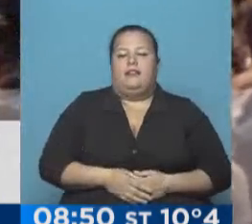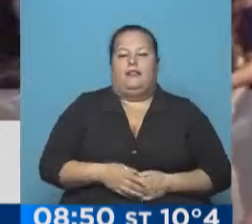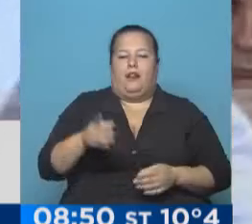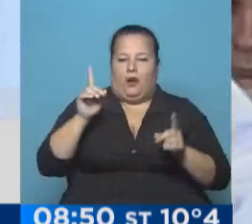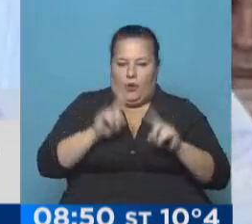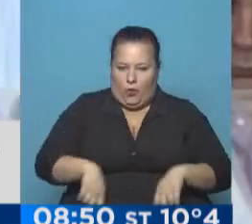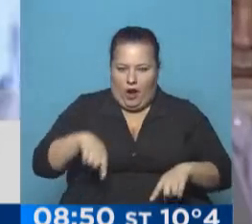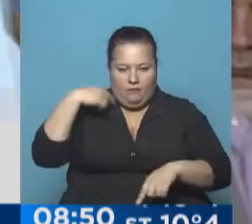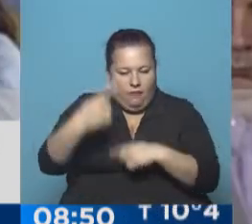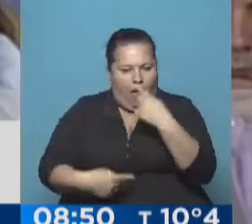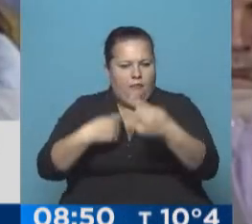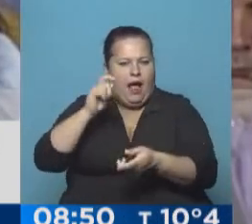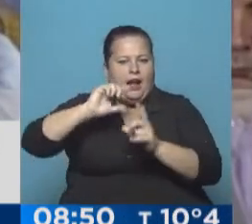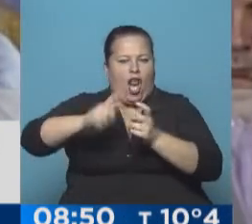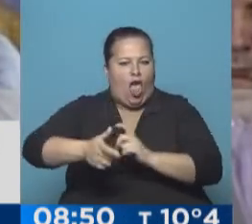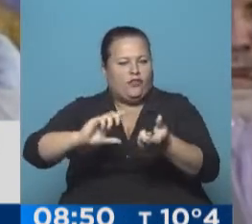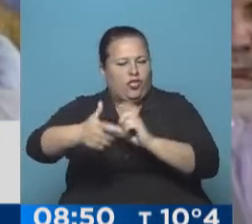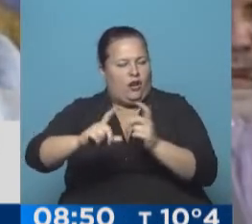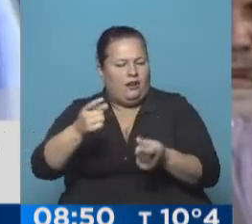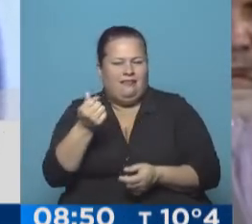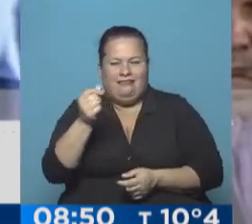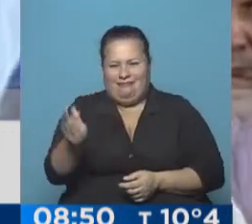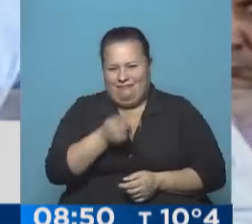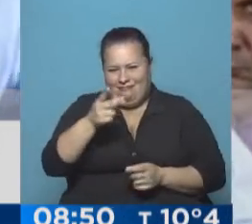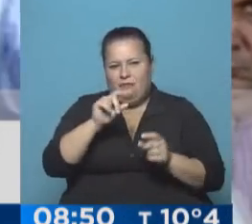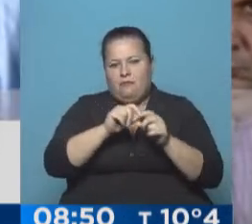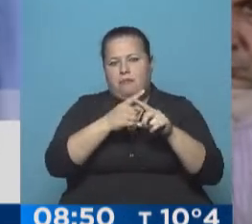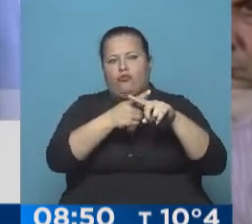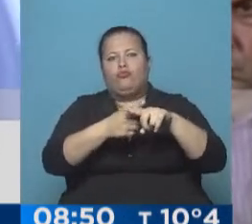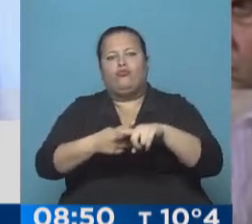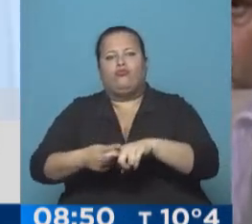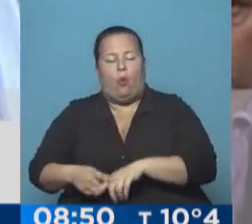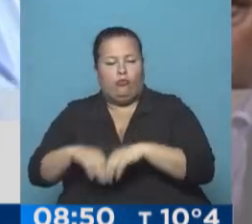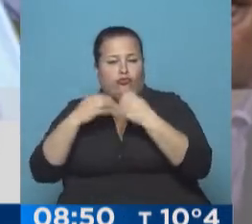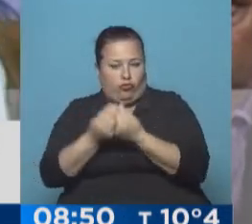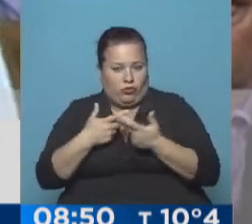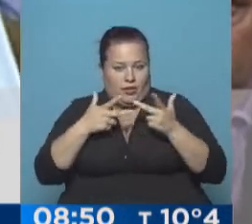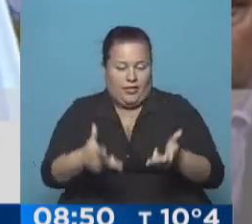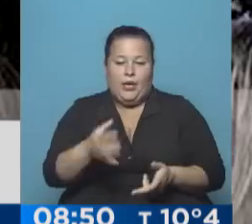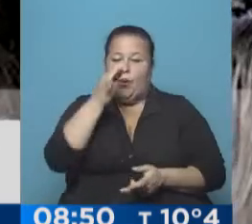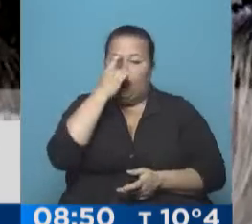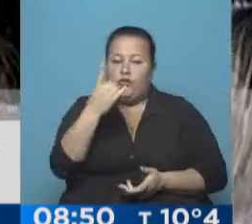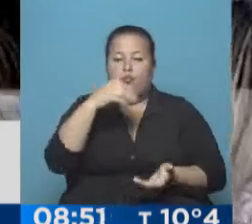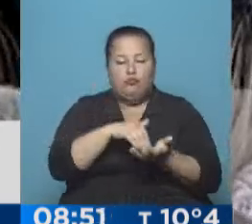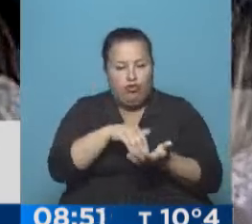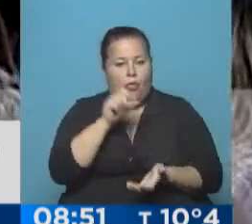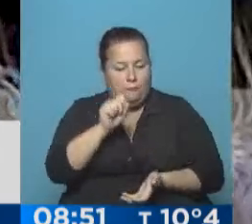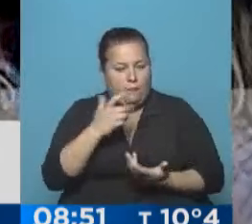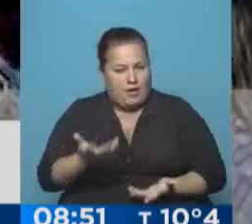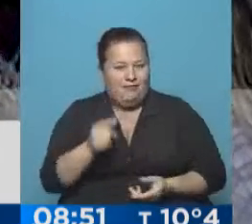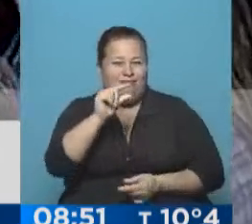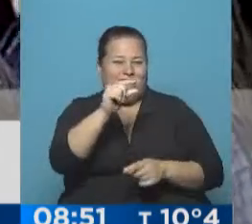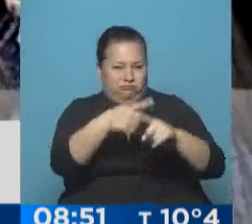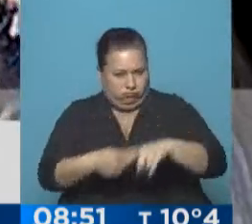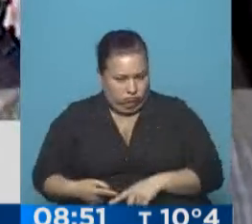repite sistemáticamente por montos pequeños que van sumando sumas como la que estoy diciendo como 21 millones de pesos la